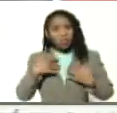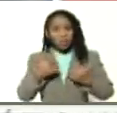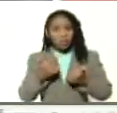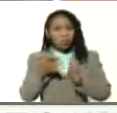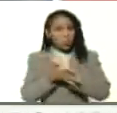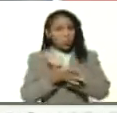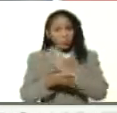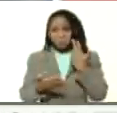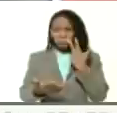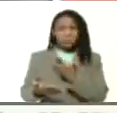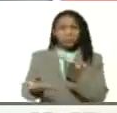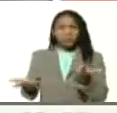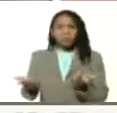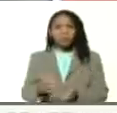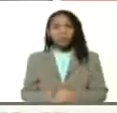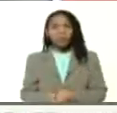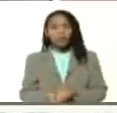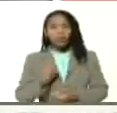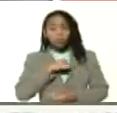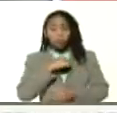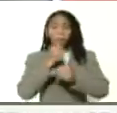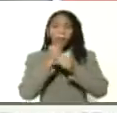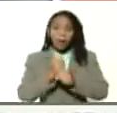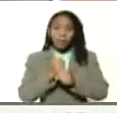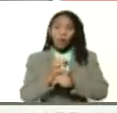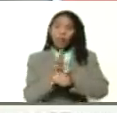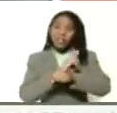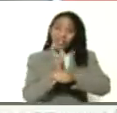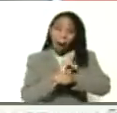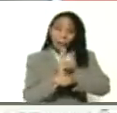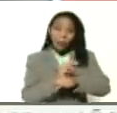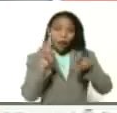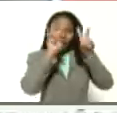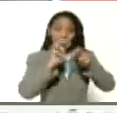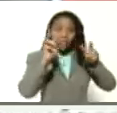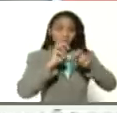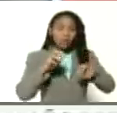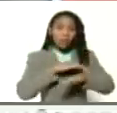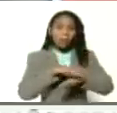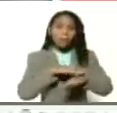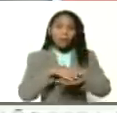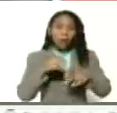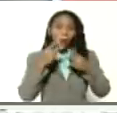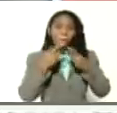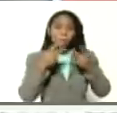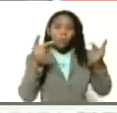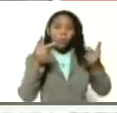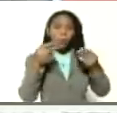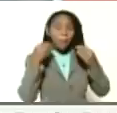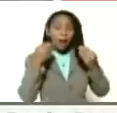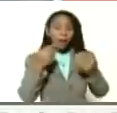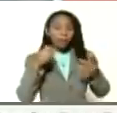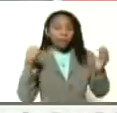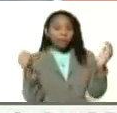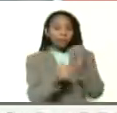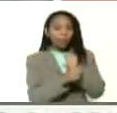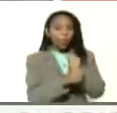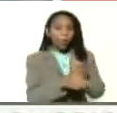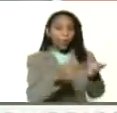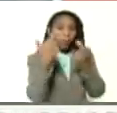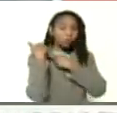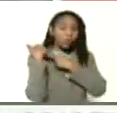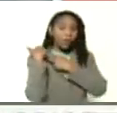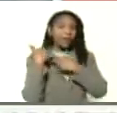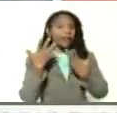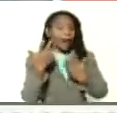que nosotros esperamos máxima celeridad en las investigaciones del Ministerio Público para determinar las responsabilidades